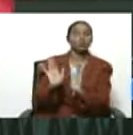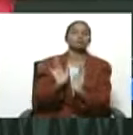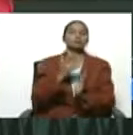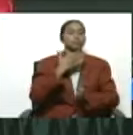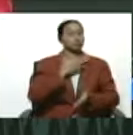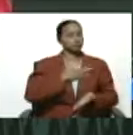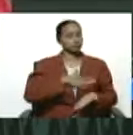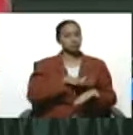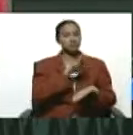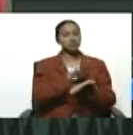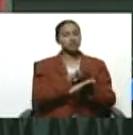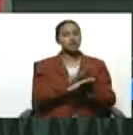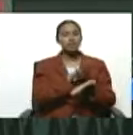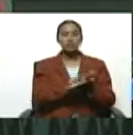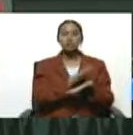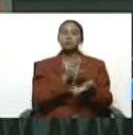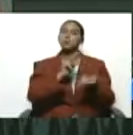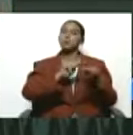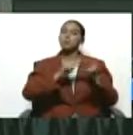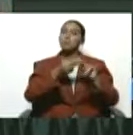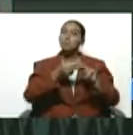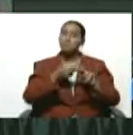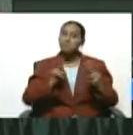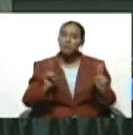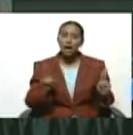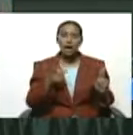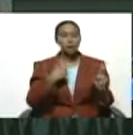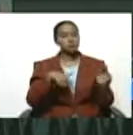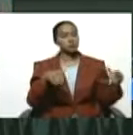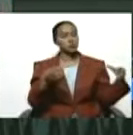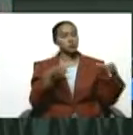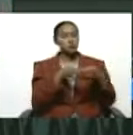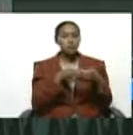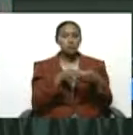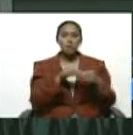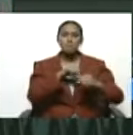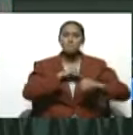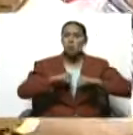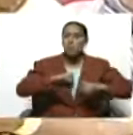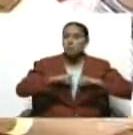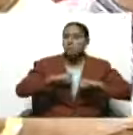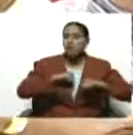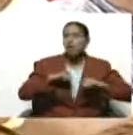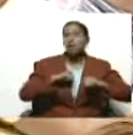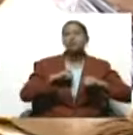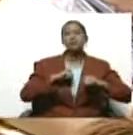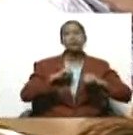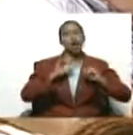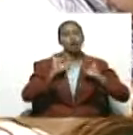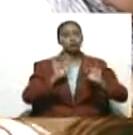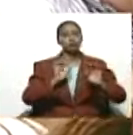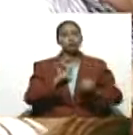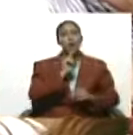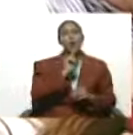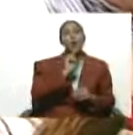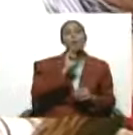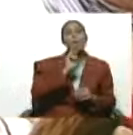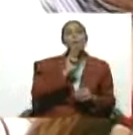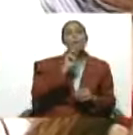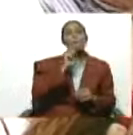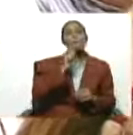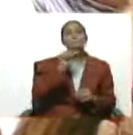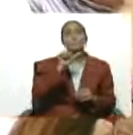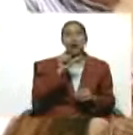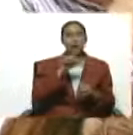Estructuras de Soberanía y Paz, nuestras UPAS, que no debemos descuidar, nuestro despliegue en